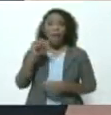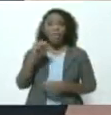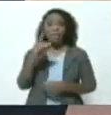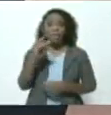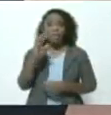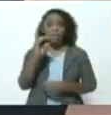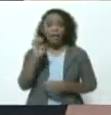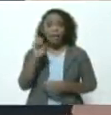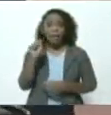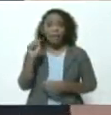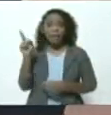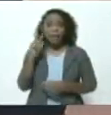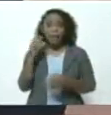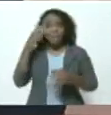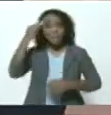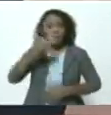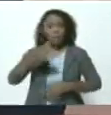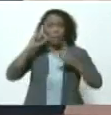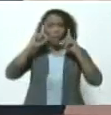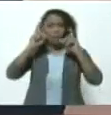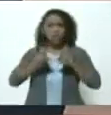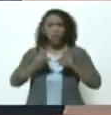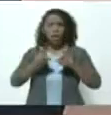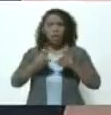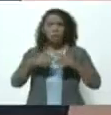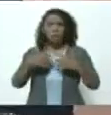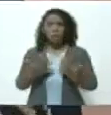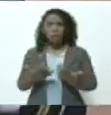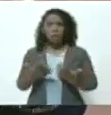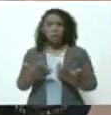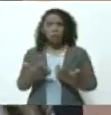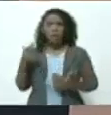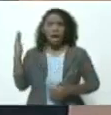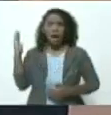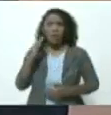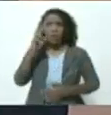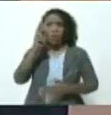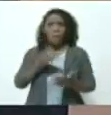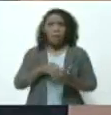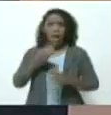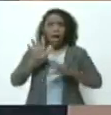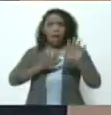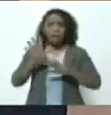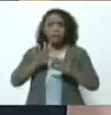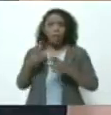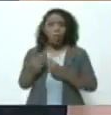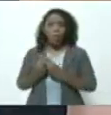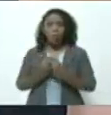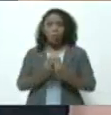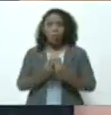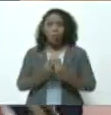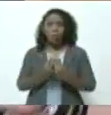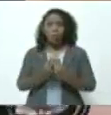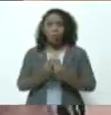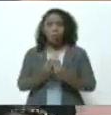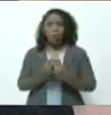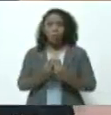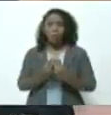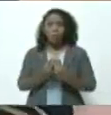realista, militar profesional que viene en el 2015 acompañando